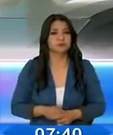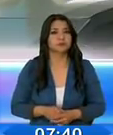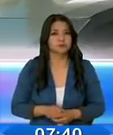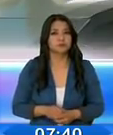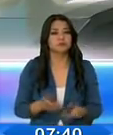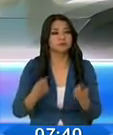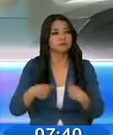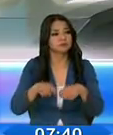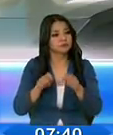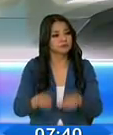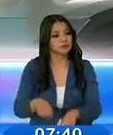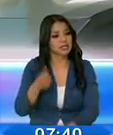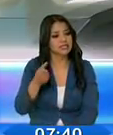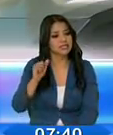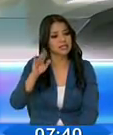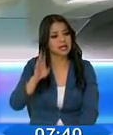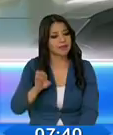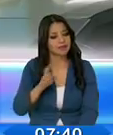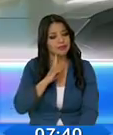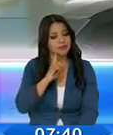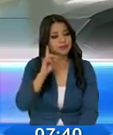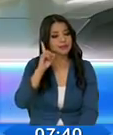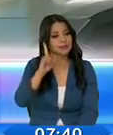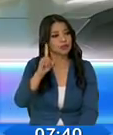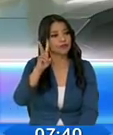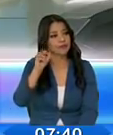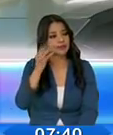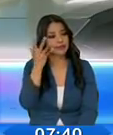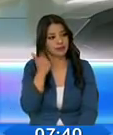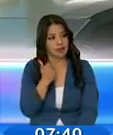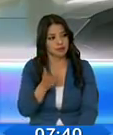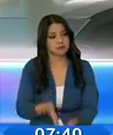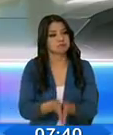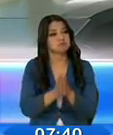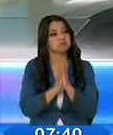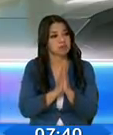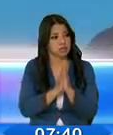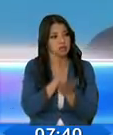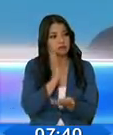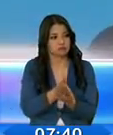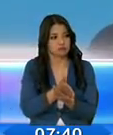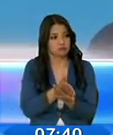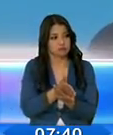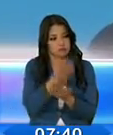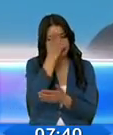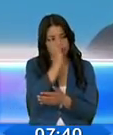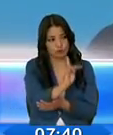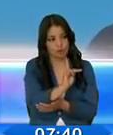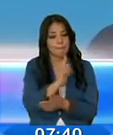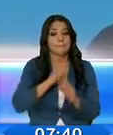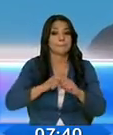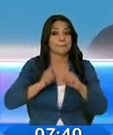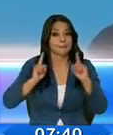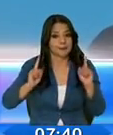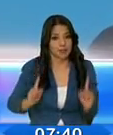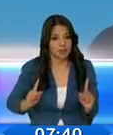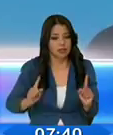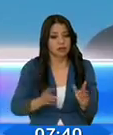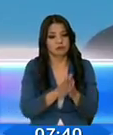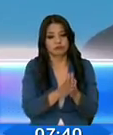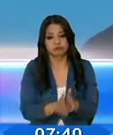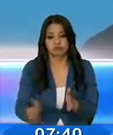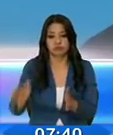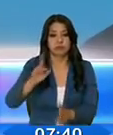El convenio CIADI habla de 120 días para presentar la solicitud de anulación. Obviamente, durante